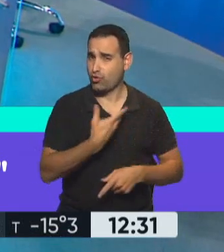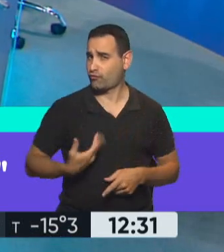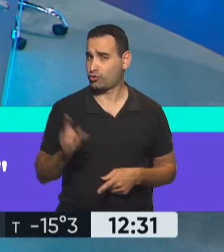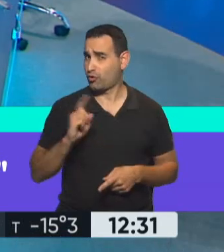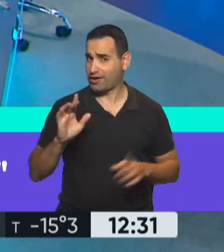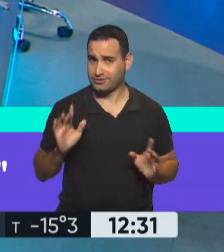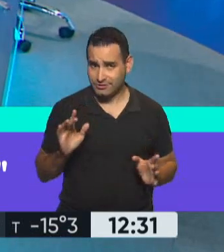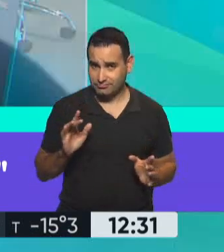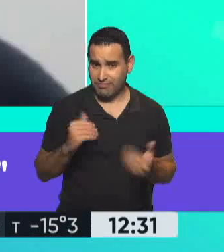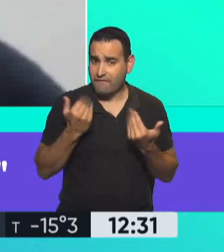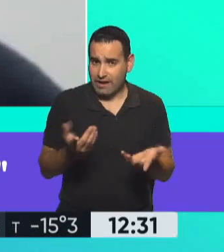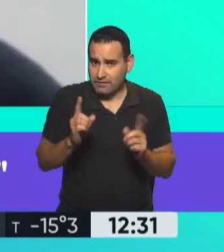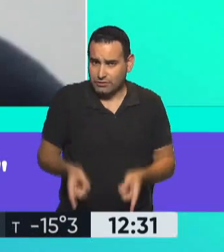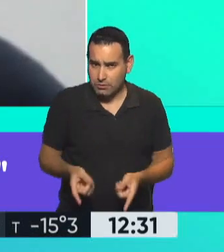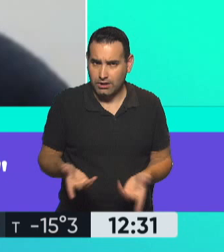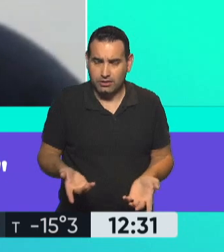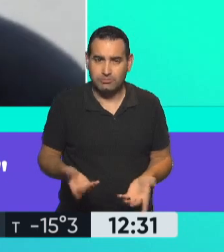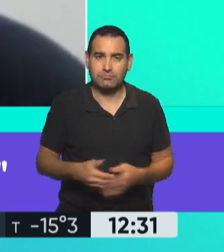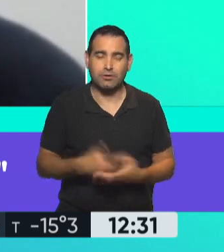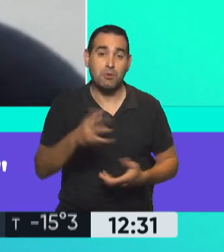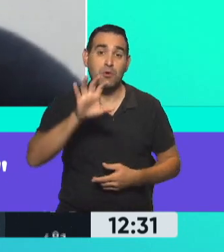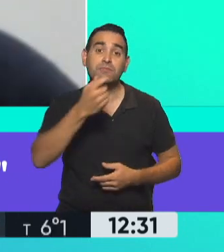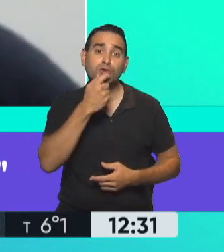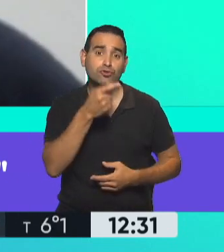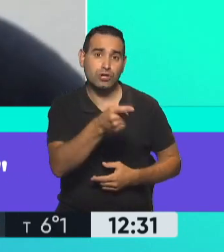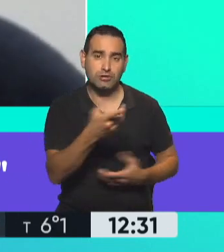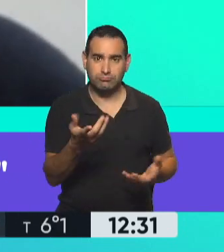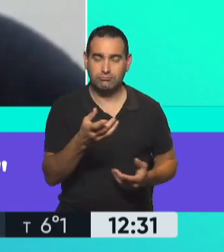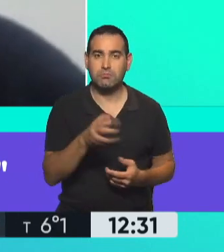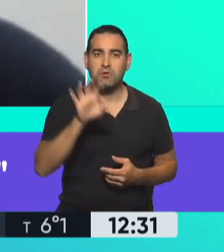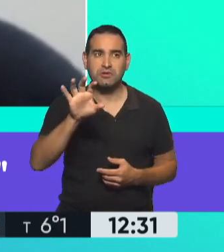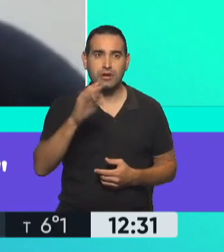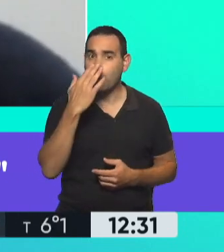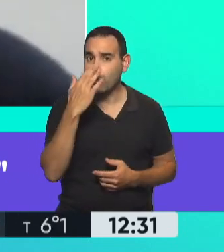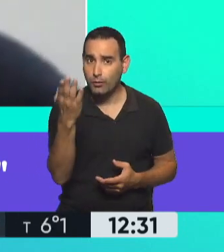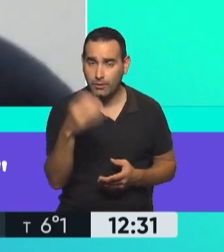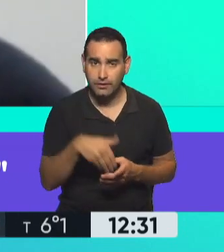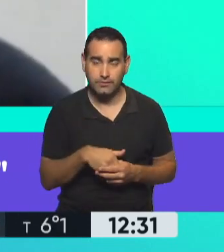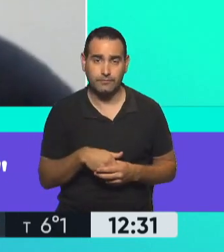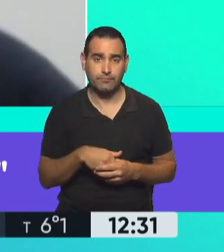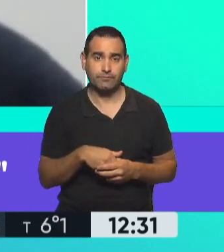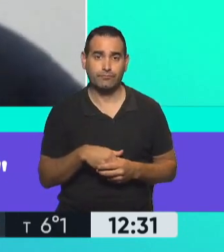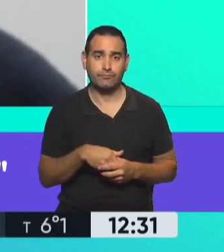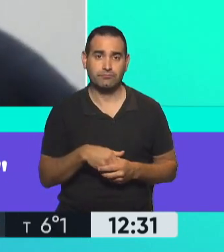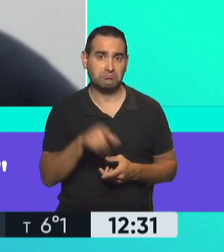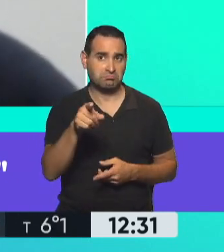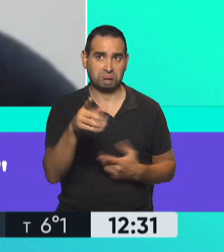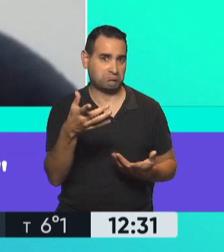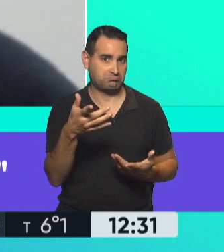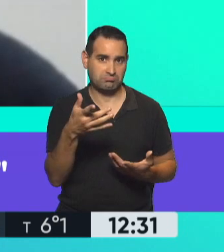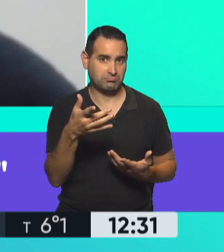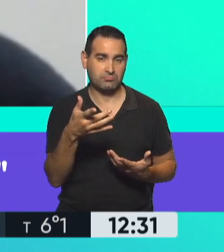Frente de Todos. Entonces, por ejemplo, provincia de Mendoza, provincia de Córdoba, ahí no